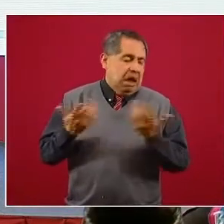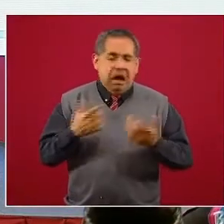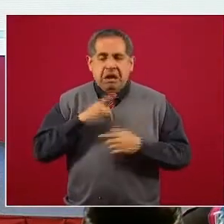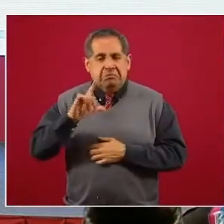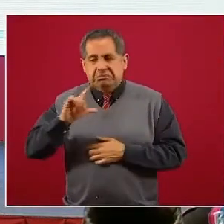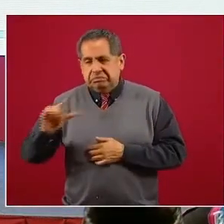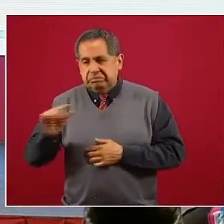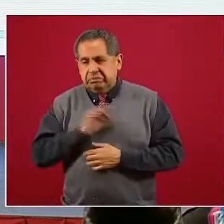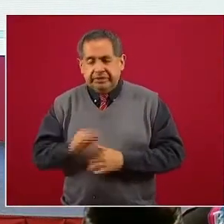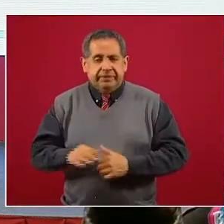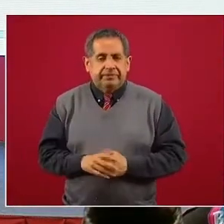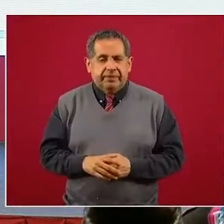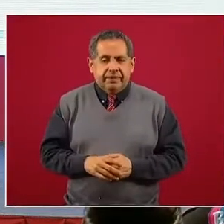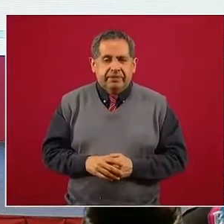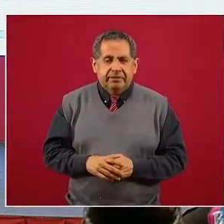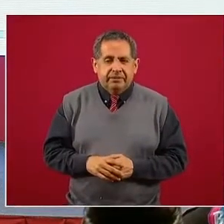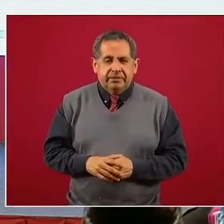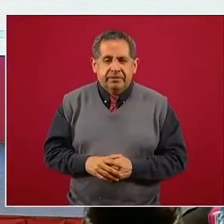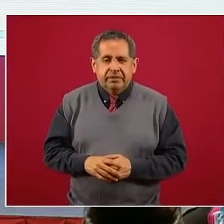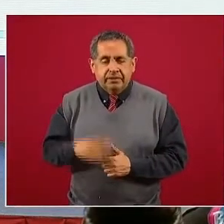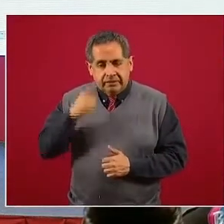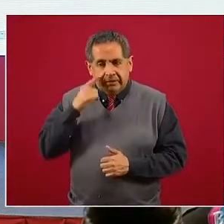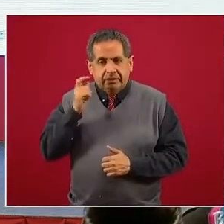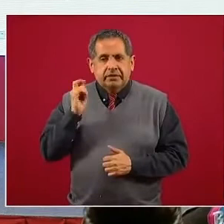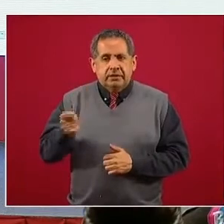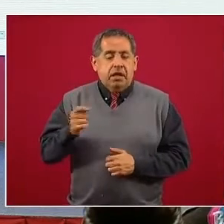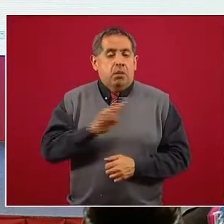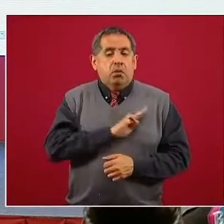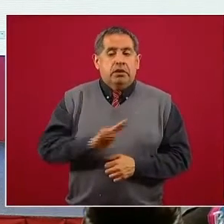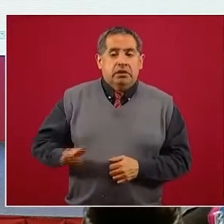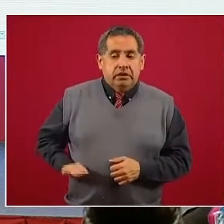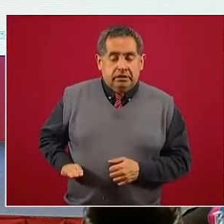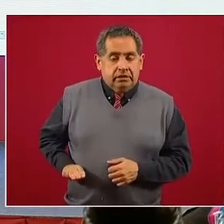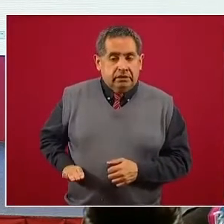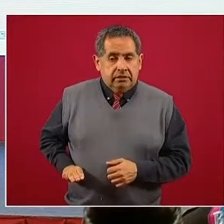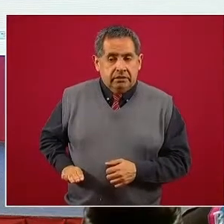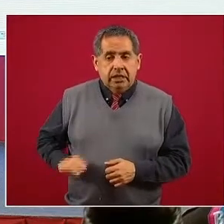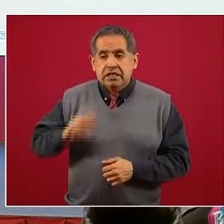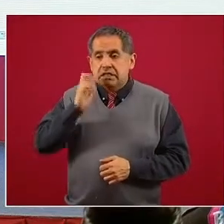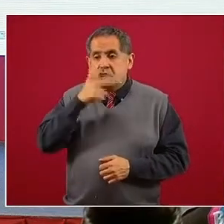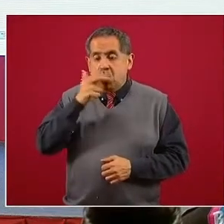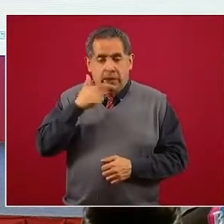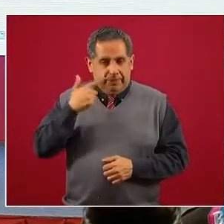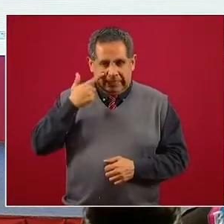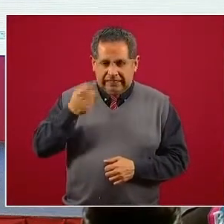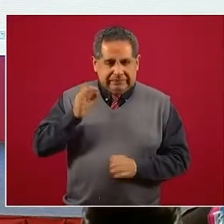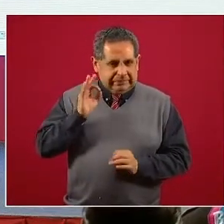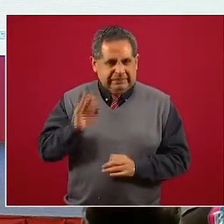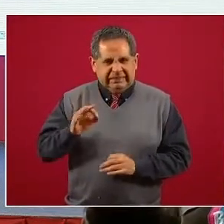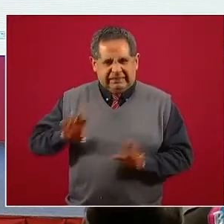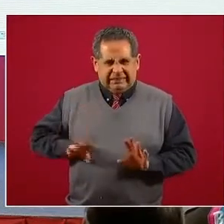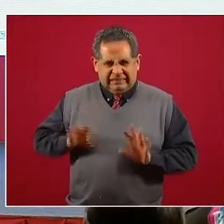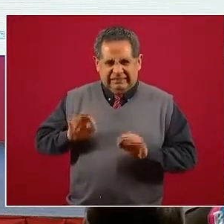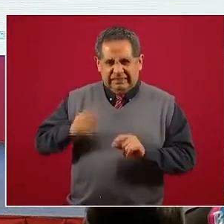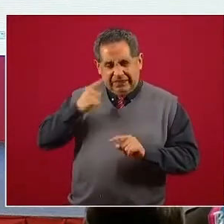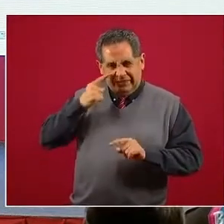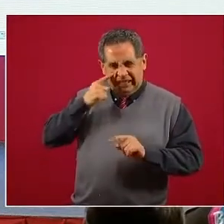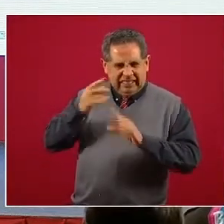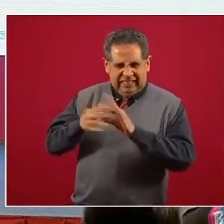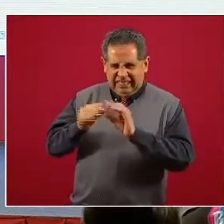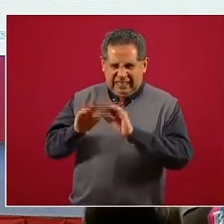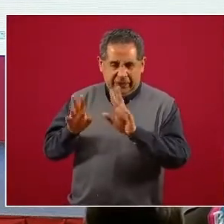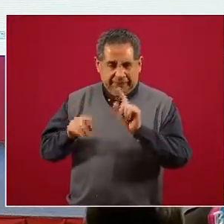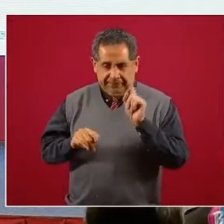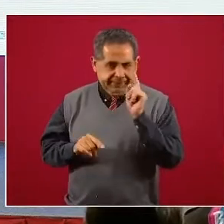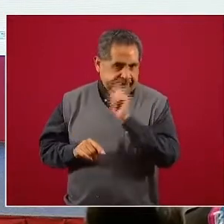viendo. Veamos la siguiente diapositiva, que son los municipios de Chihuahua. Aquí es precisamente donde queremos hacer notar